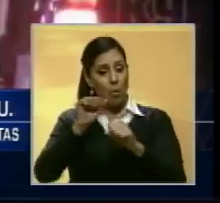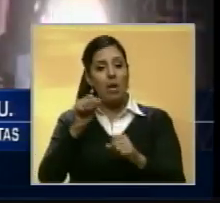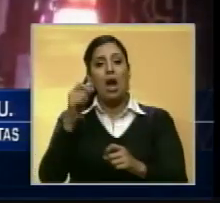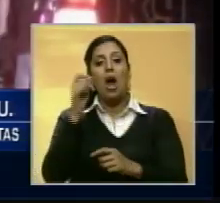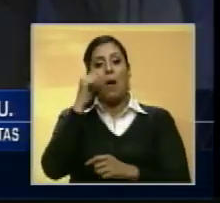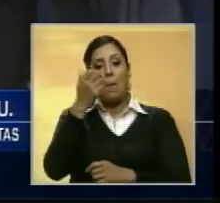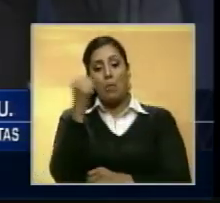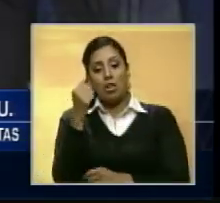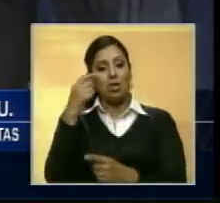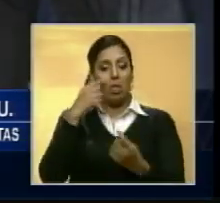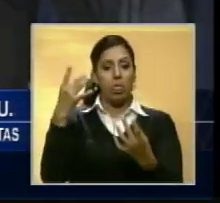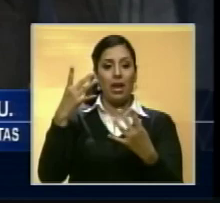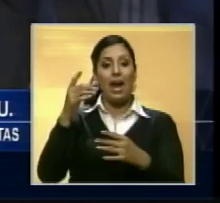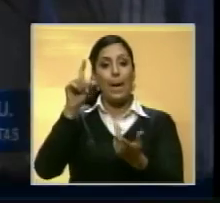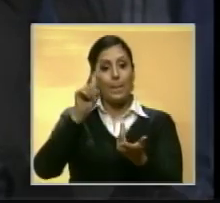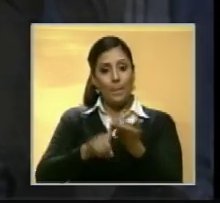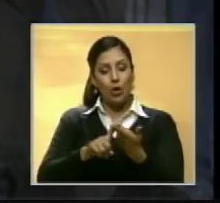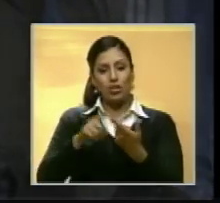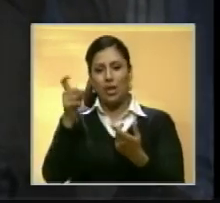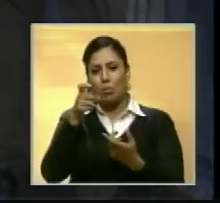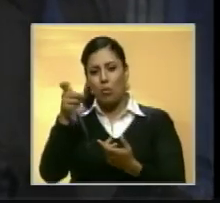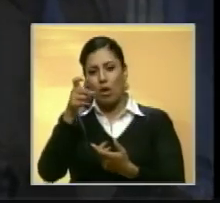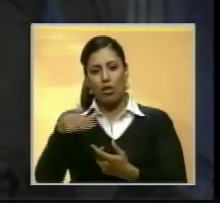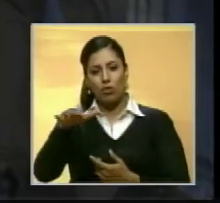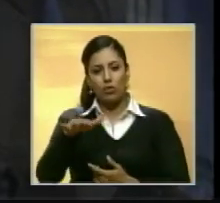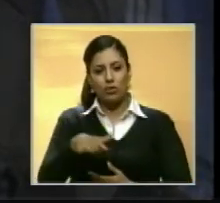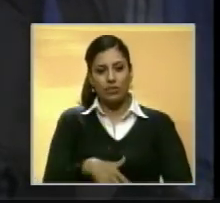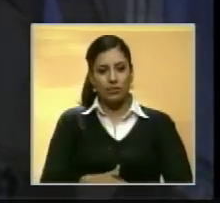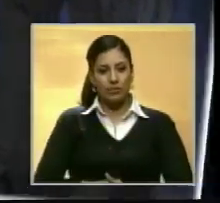esposa del presunto agresor está siendo localizada.